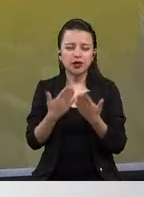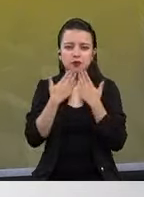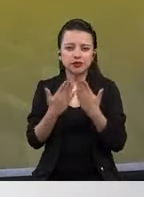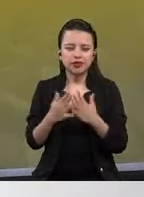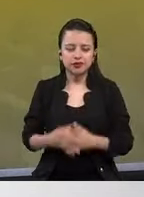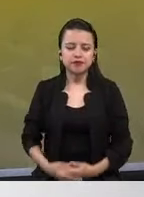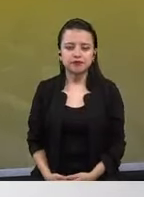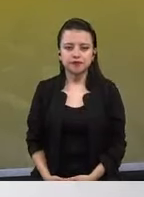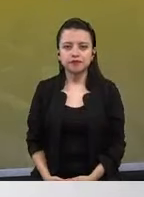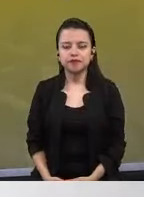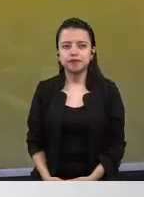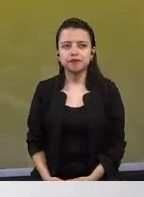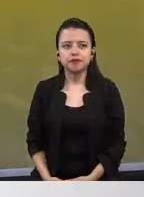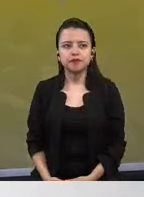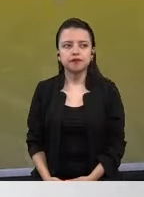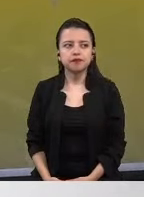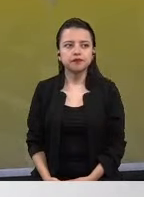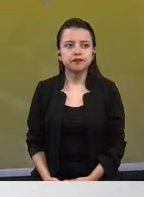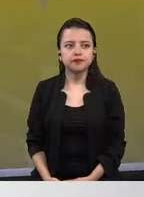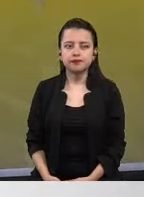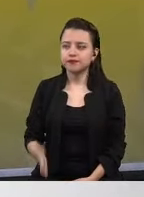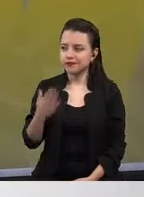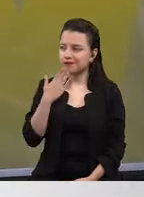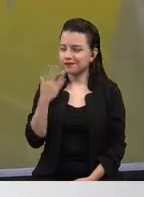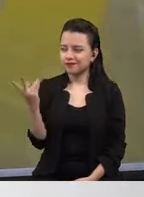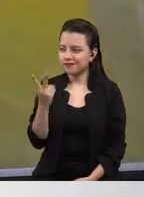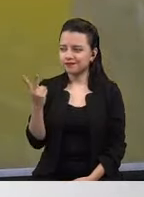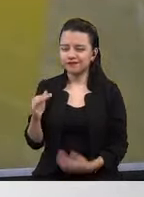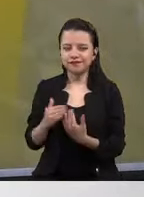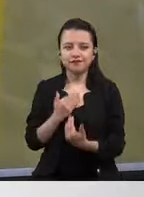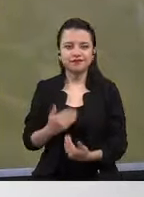gracias por estar con nosotras Muchísimas gracias a ustedes por la invitación